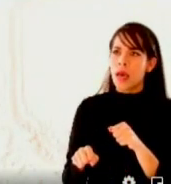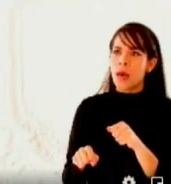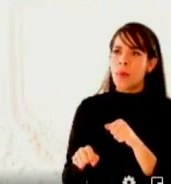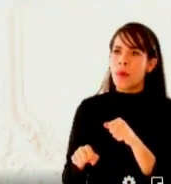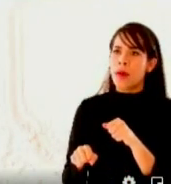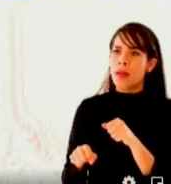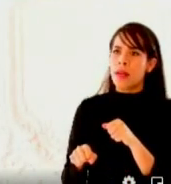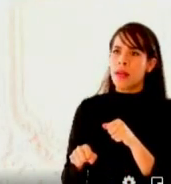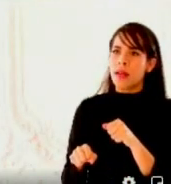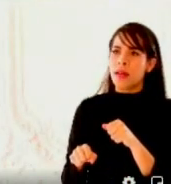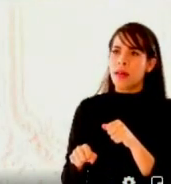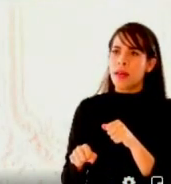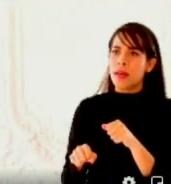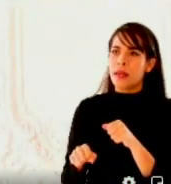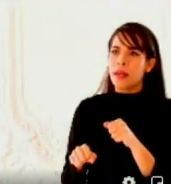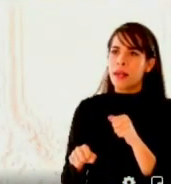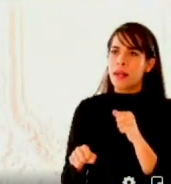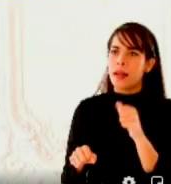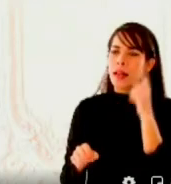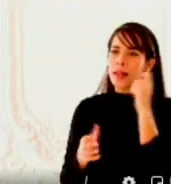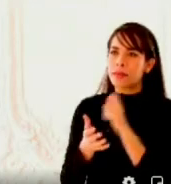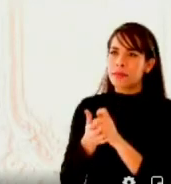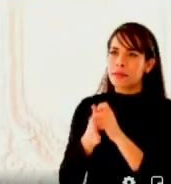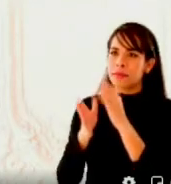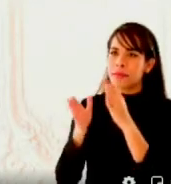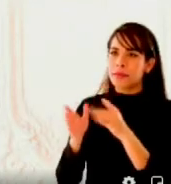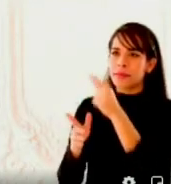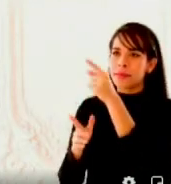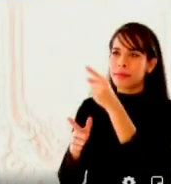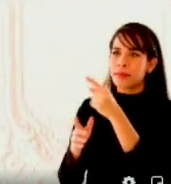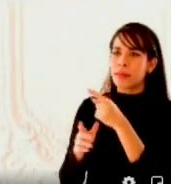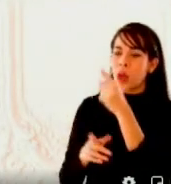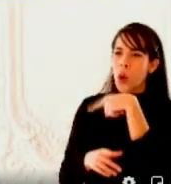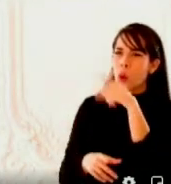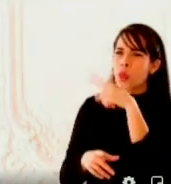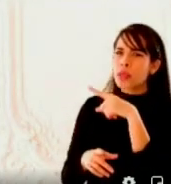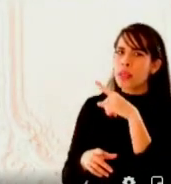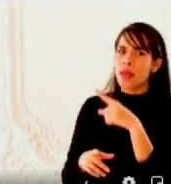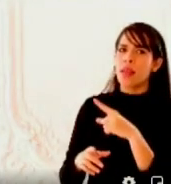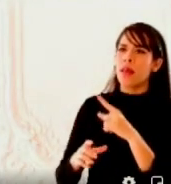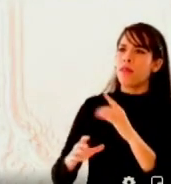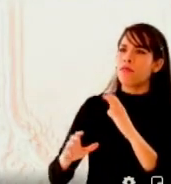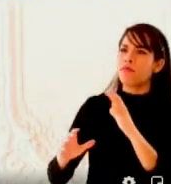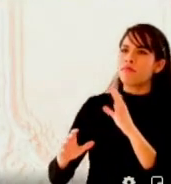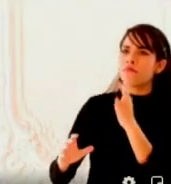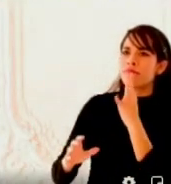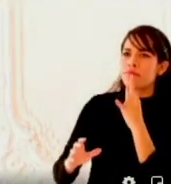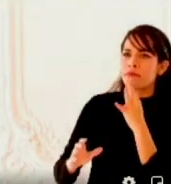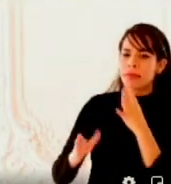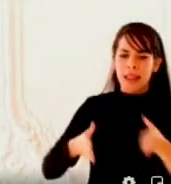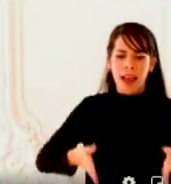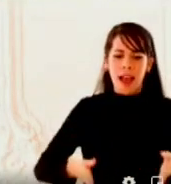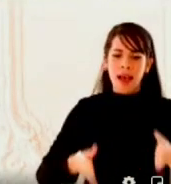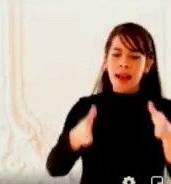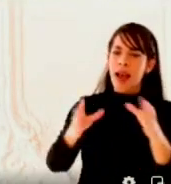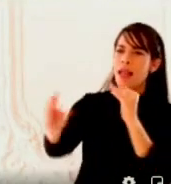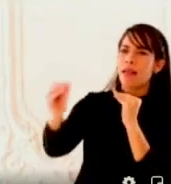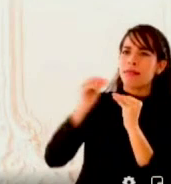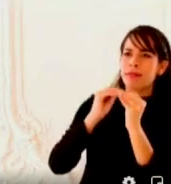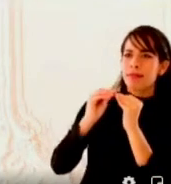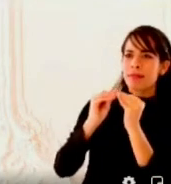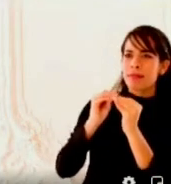tiene a cargo las carreteras. Ustedes han estado hablando, y obviamente es importante, de repavimentar las carreteras y ponerlas en condiciones y